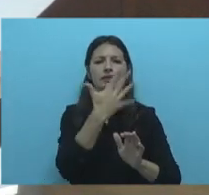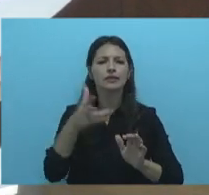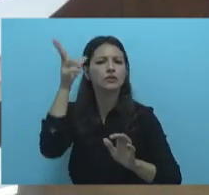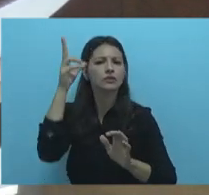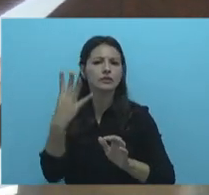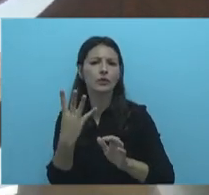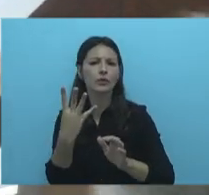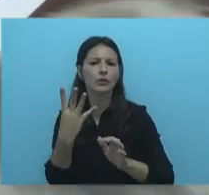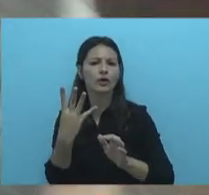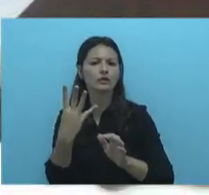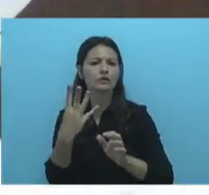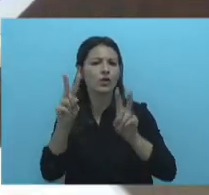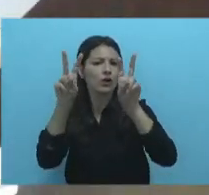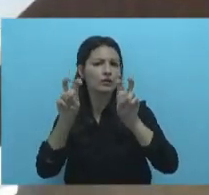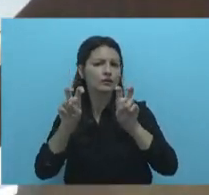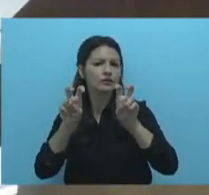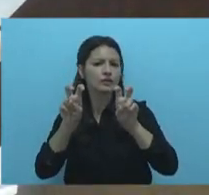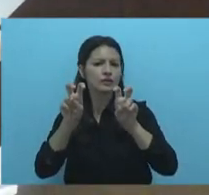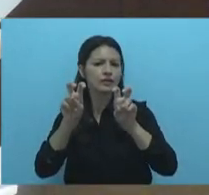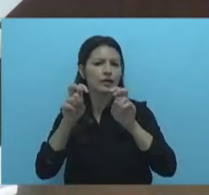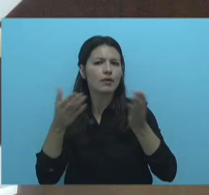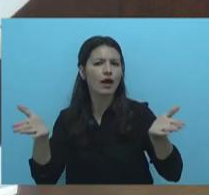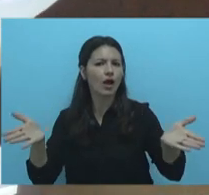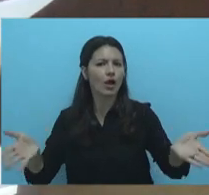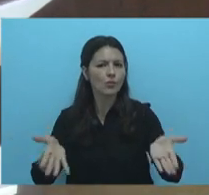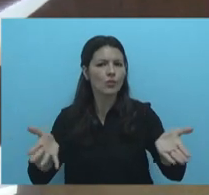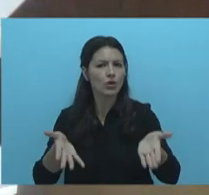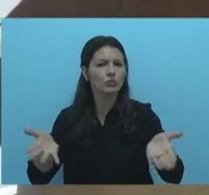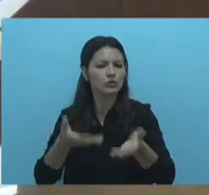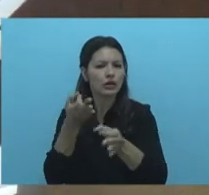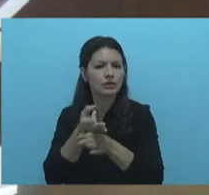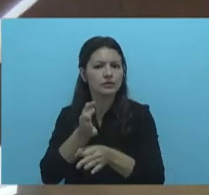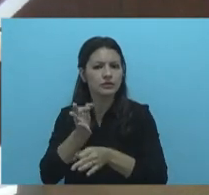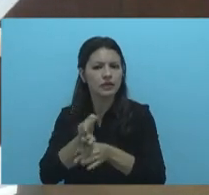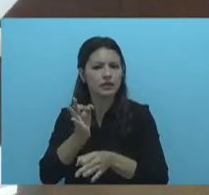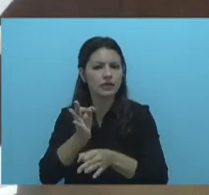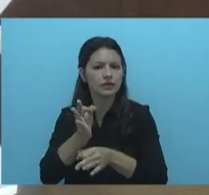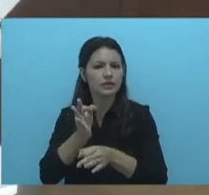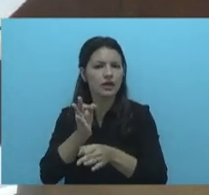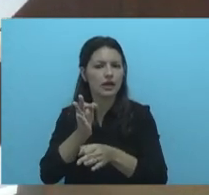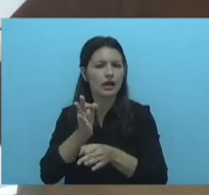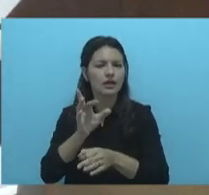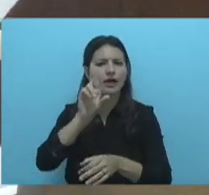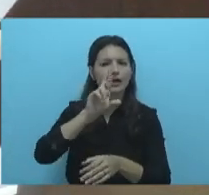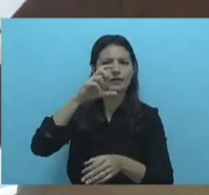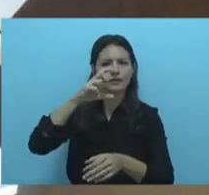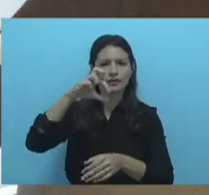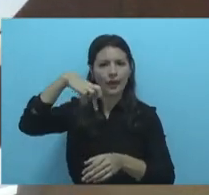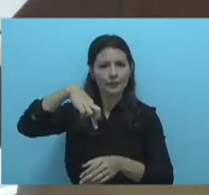13.584 en relación a la promoción y capacitación en técnica de reanimación